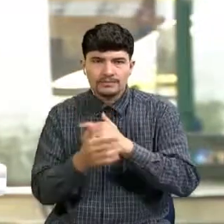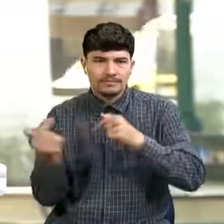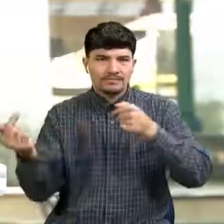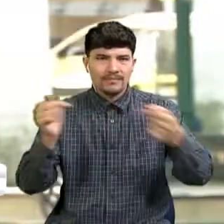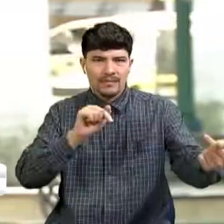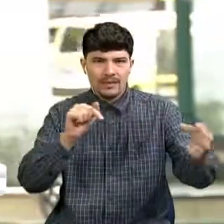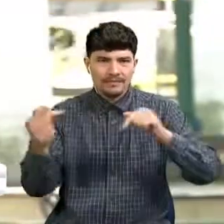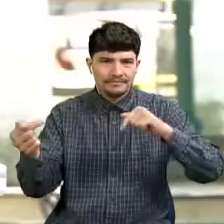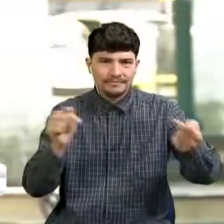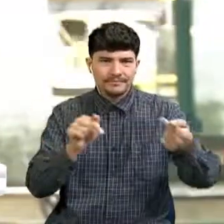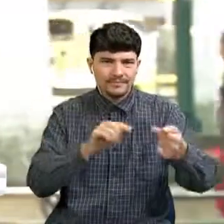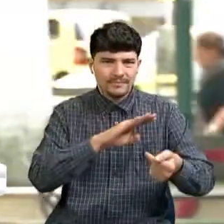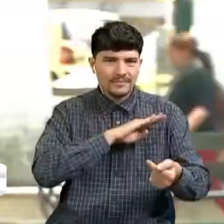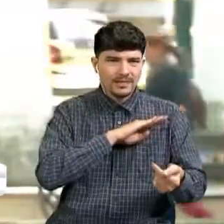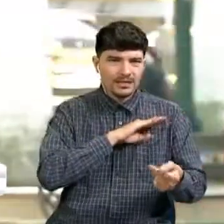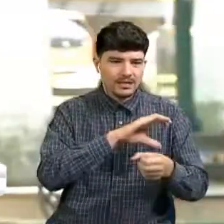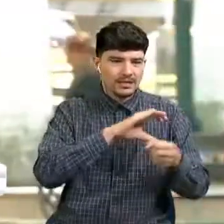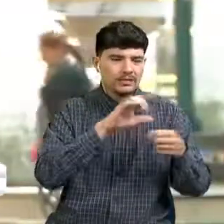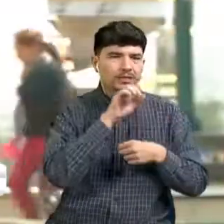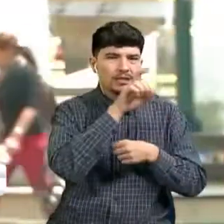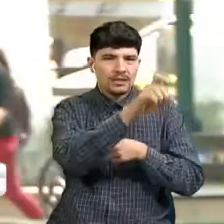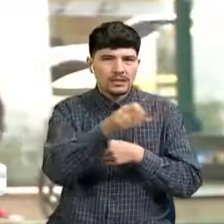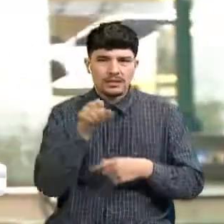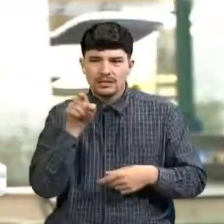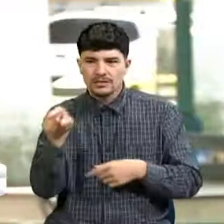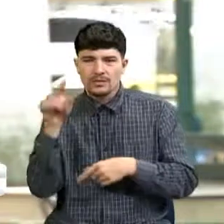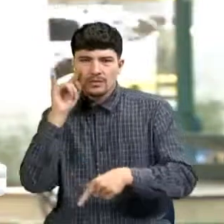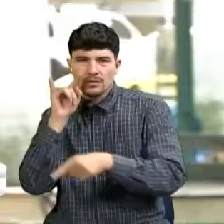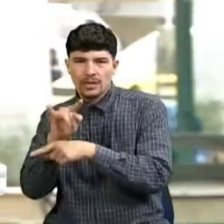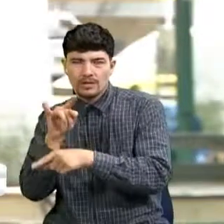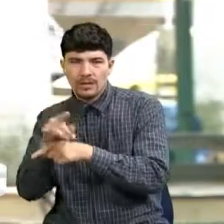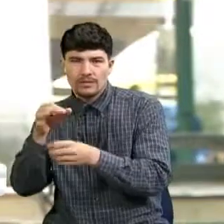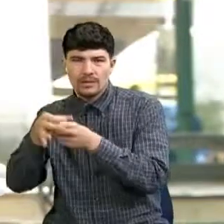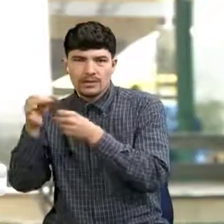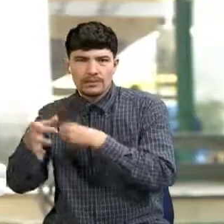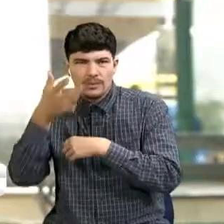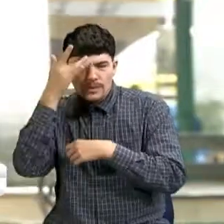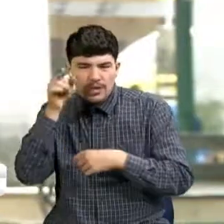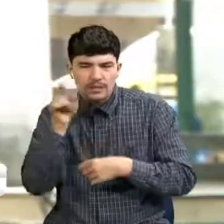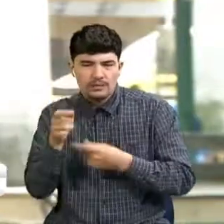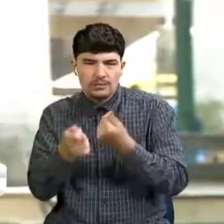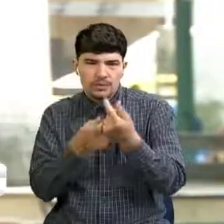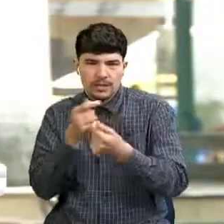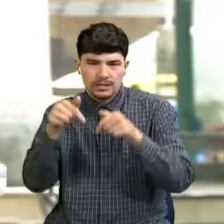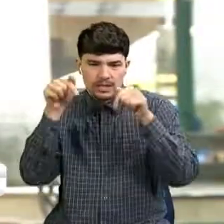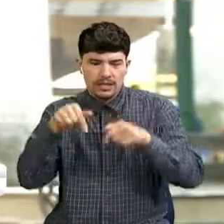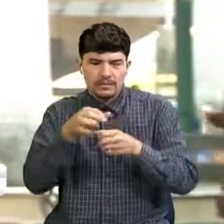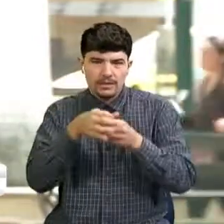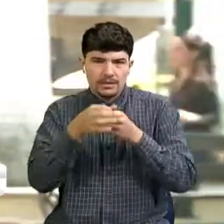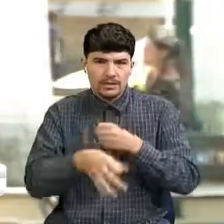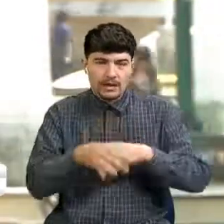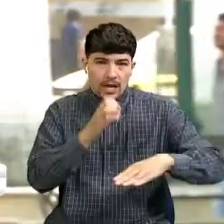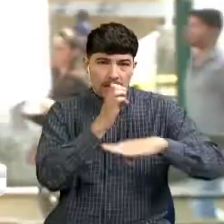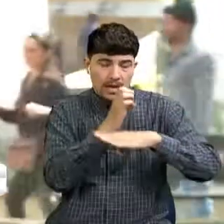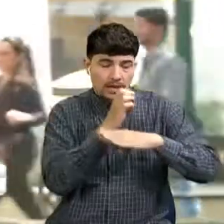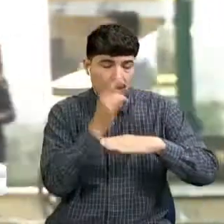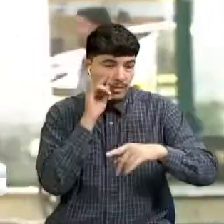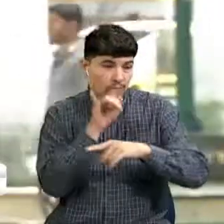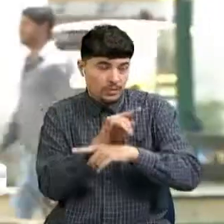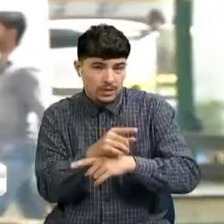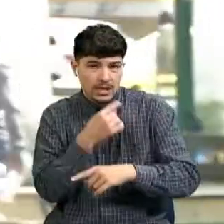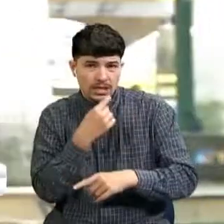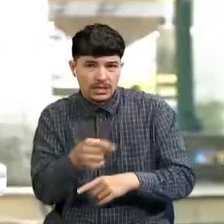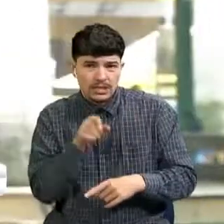entre la alcaldía de bucaramanga y la contraloría municipal por las finanzas del municipio mientras el ente de control asegura